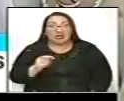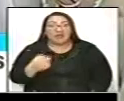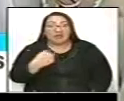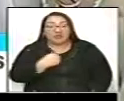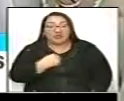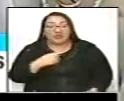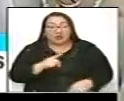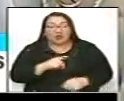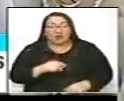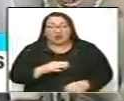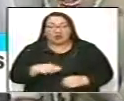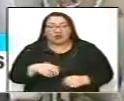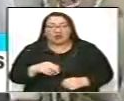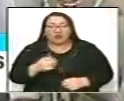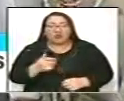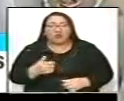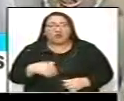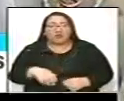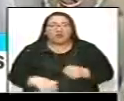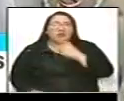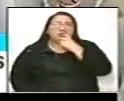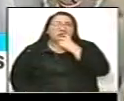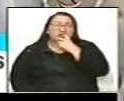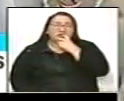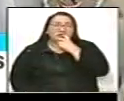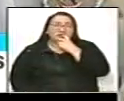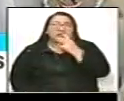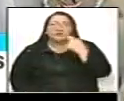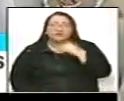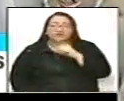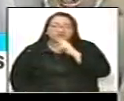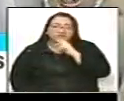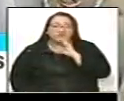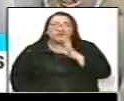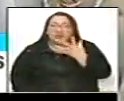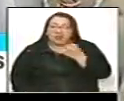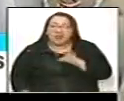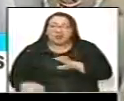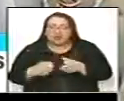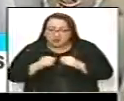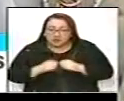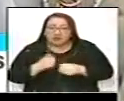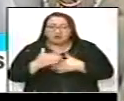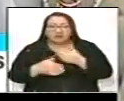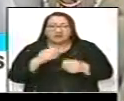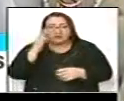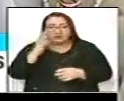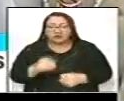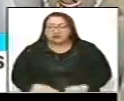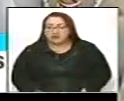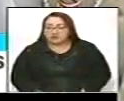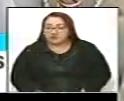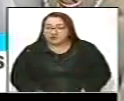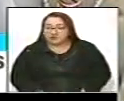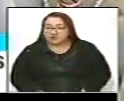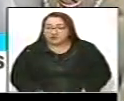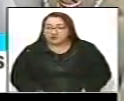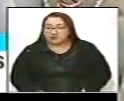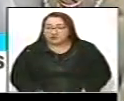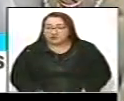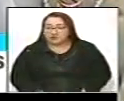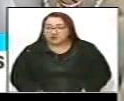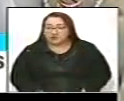potencialidad basada en lo que ya vino haciendo y en lo que se propone seguir haciendo. No estamos en tiempo